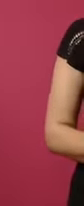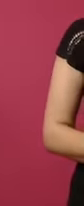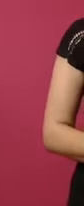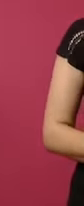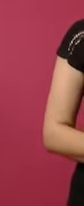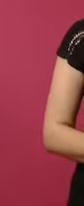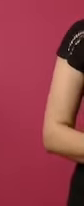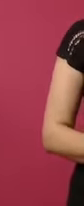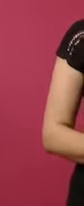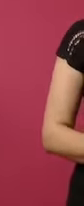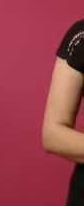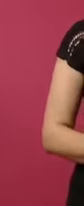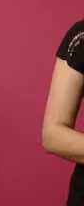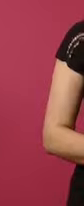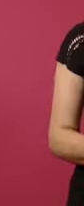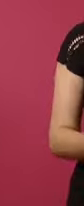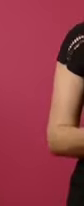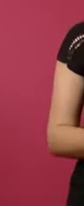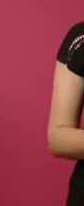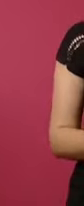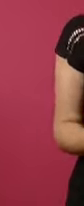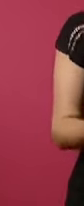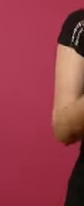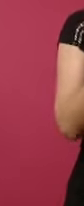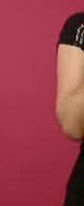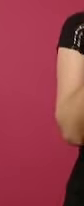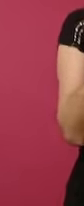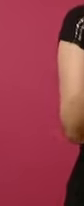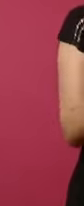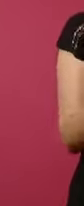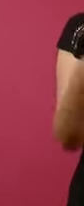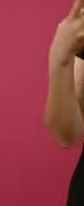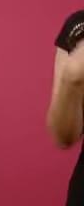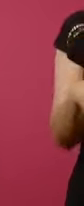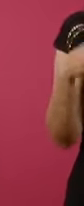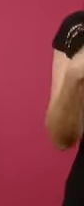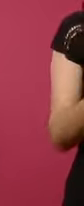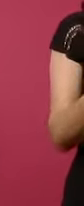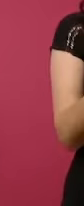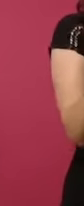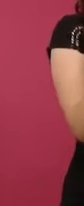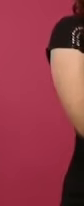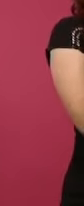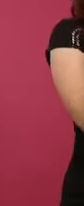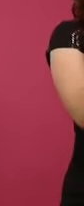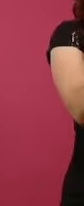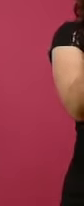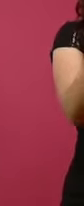ellos, hay muchos conservadores que quisieran que